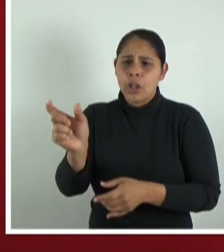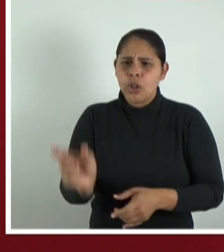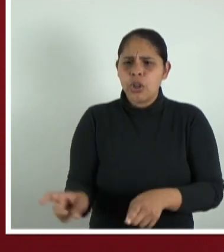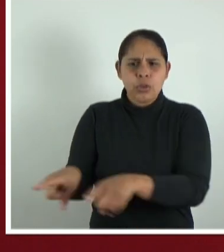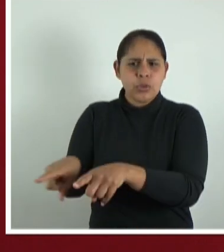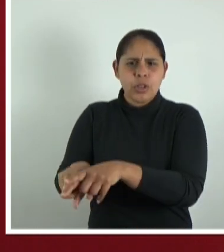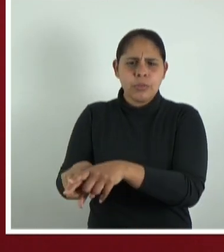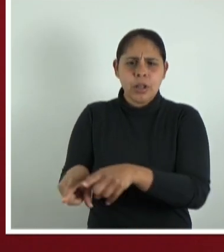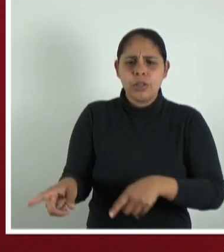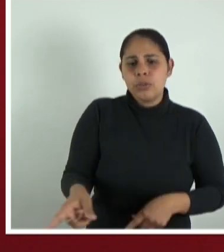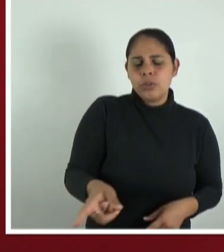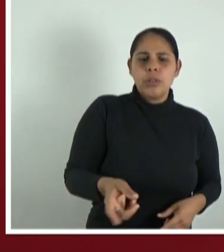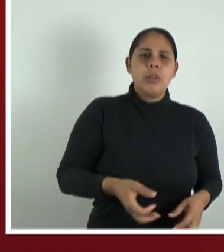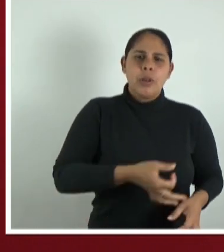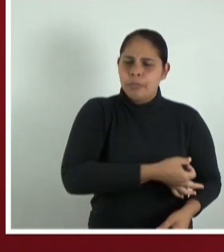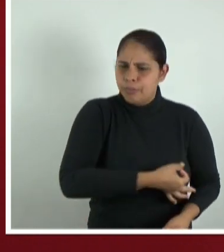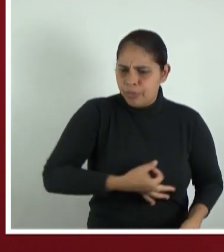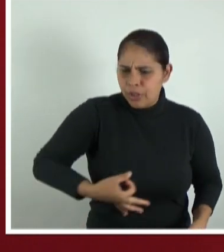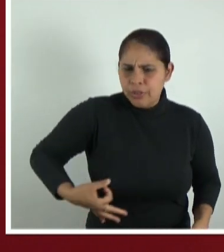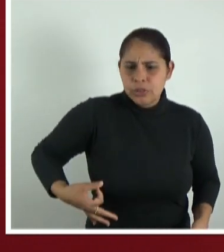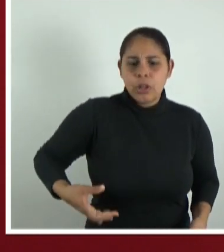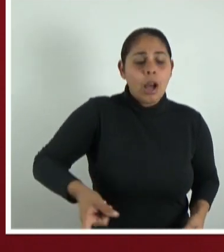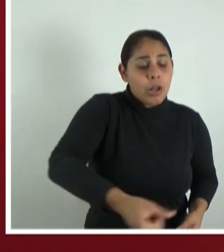¿Quién sabe dónde Dios tiene que remendar algo en tu vida?